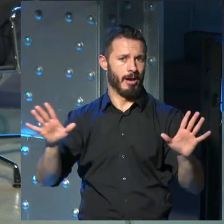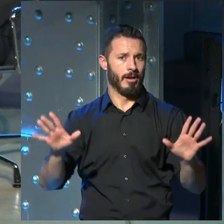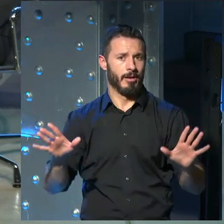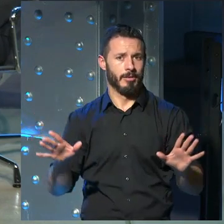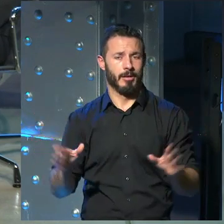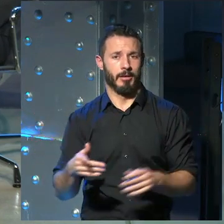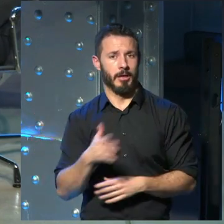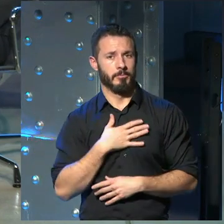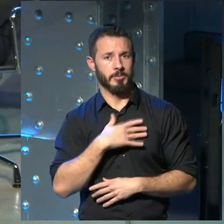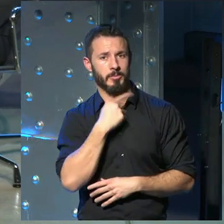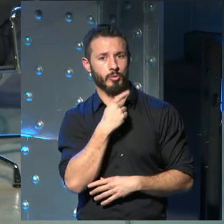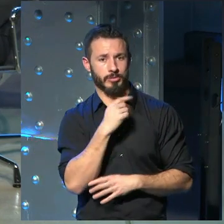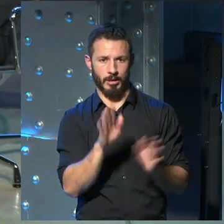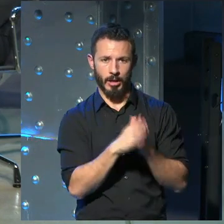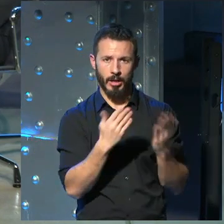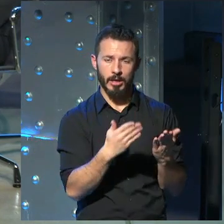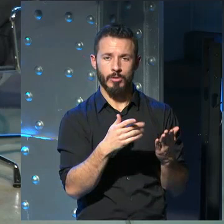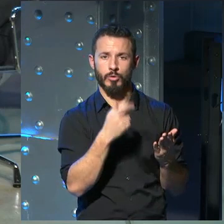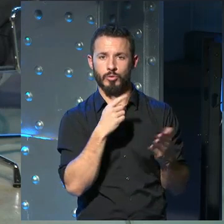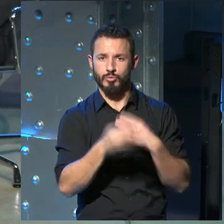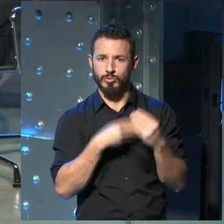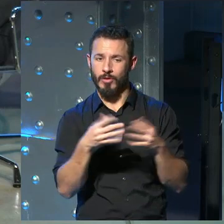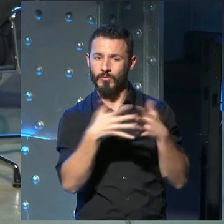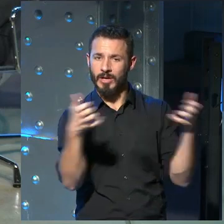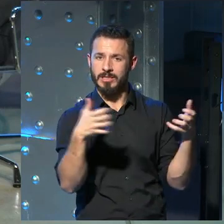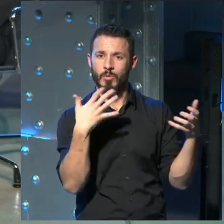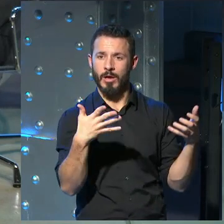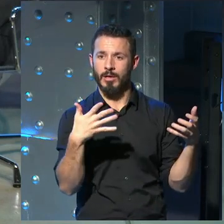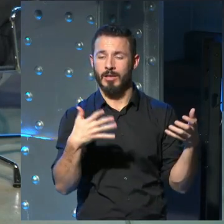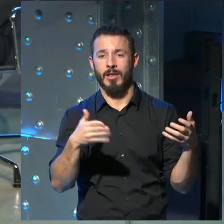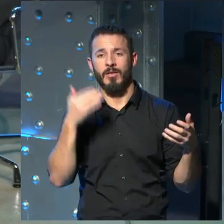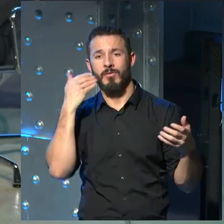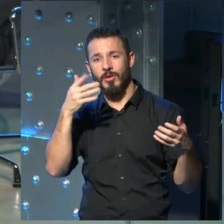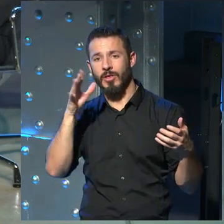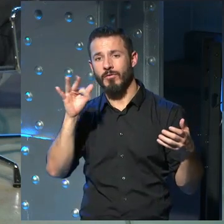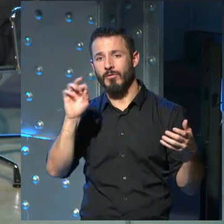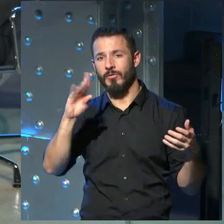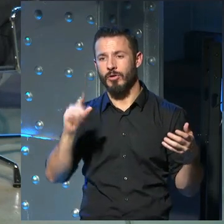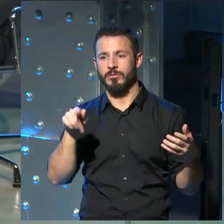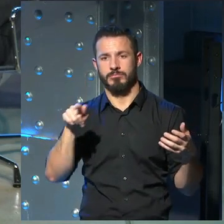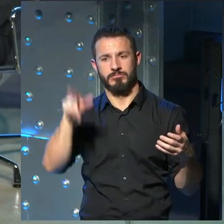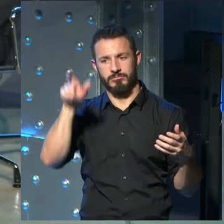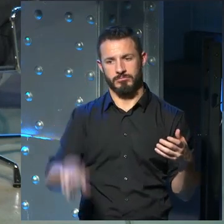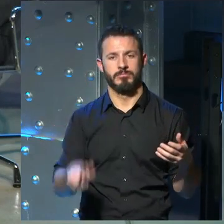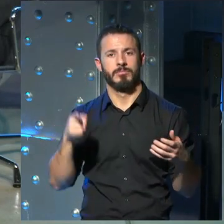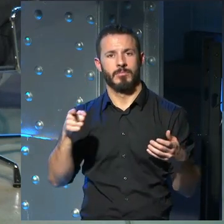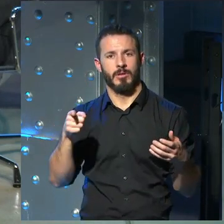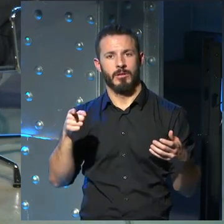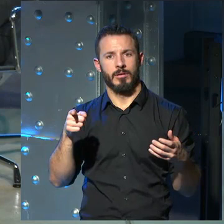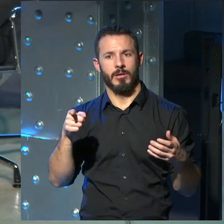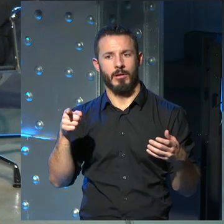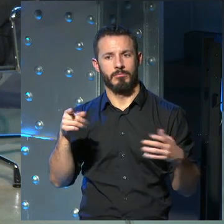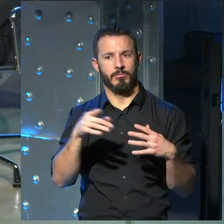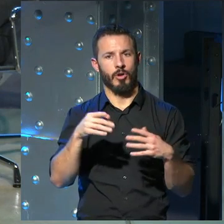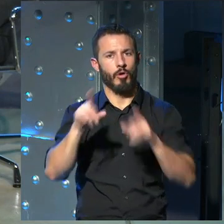y lo he utilizado en mi libro, la frase del CEO de Ford, ¿no?, que siendo quien es y liderando